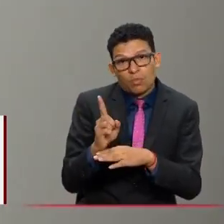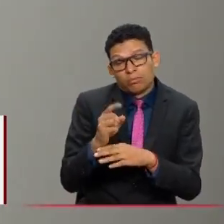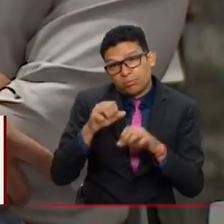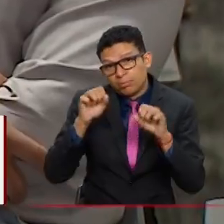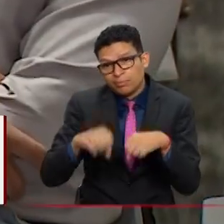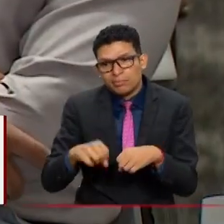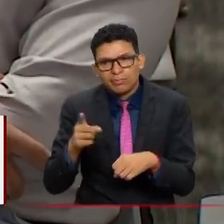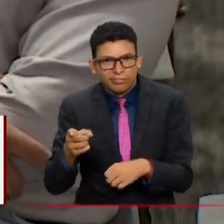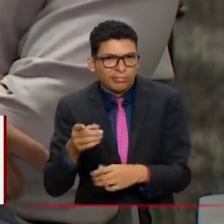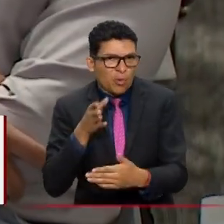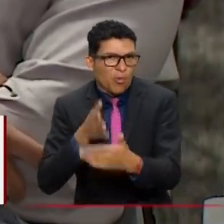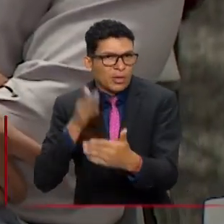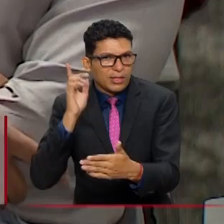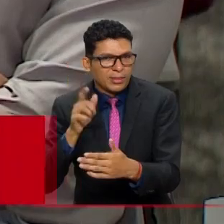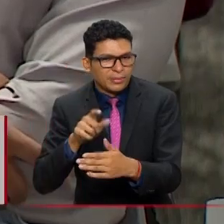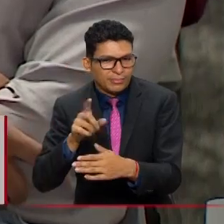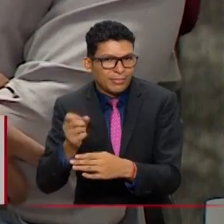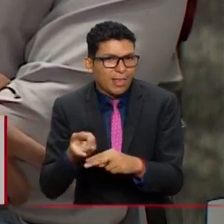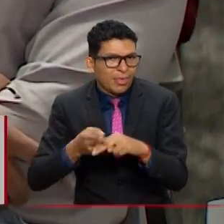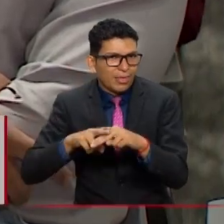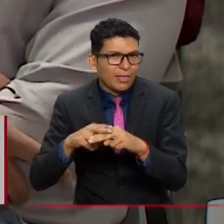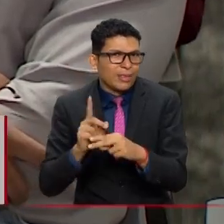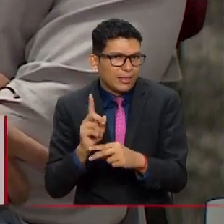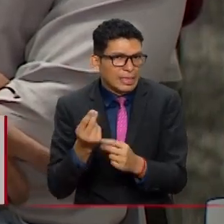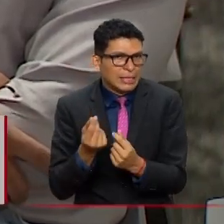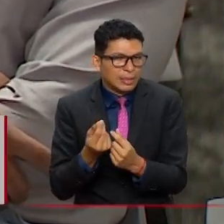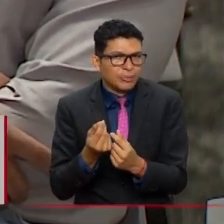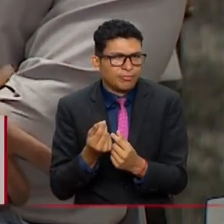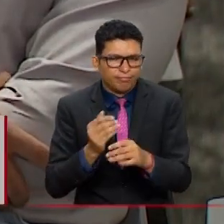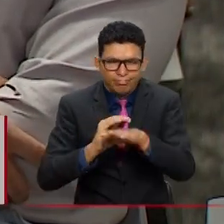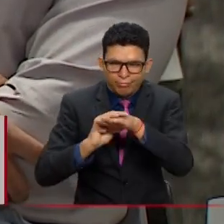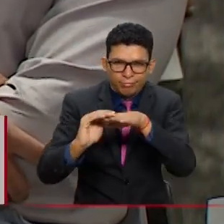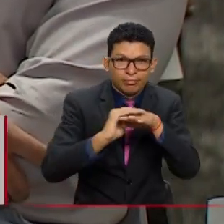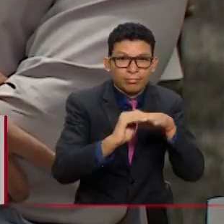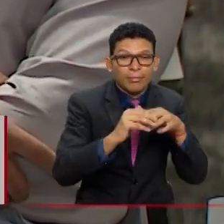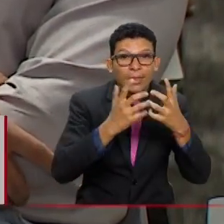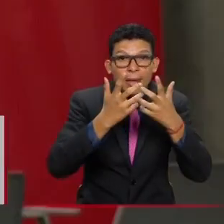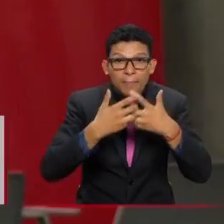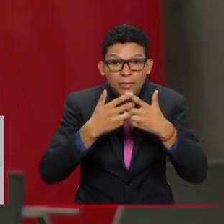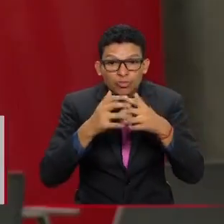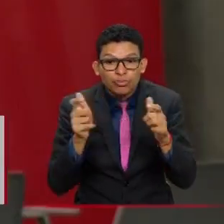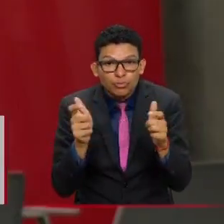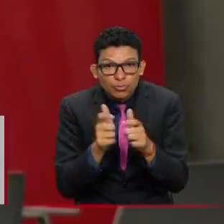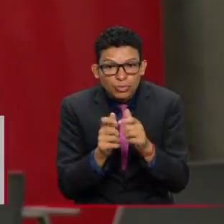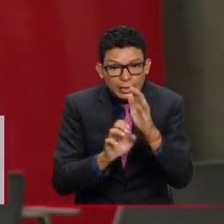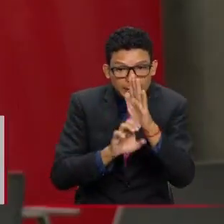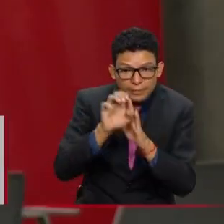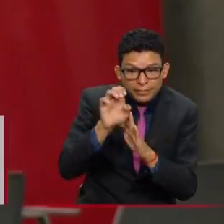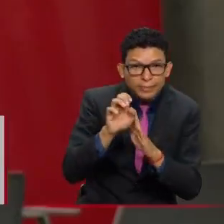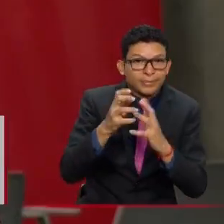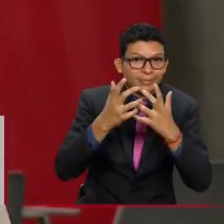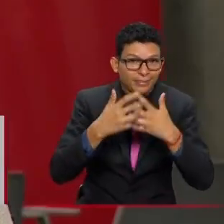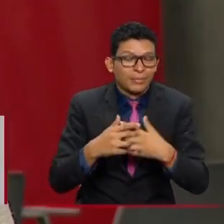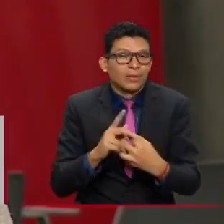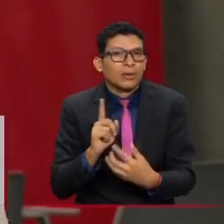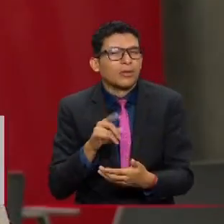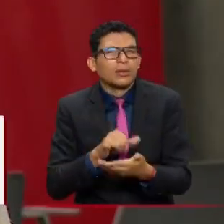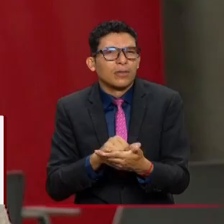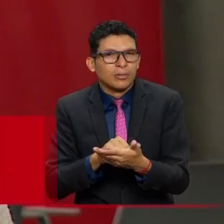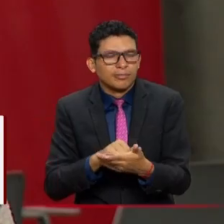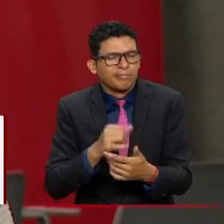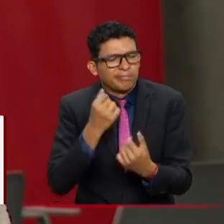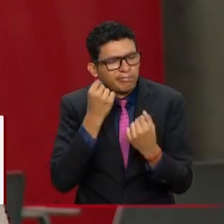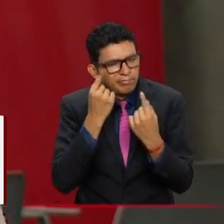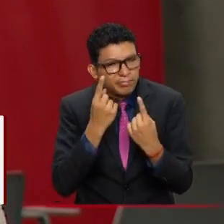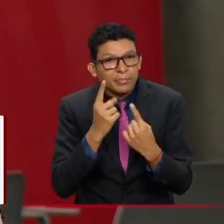ser el caso. Sin embargo, la invitación a todos los microempresarios, emprendedores y empresarios del sector es a que